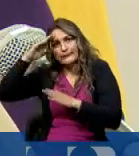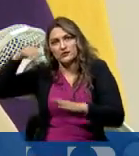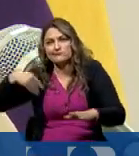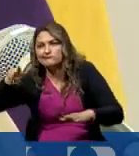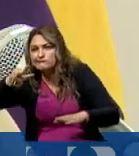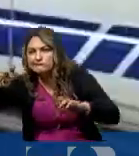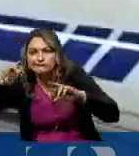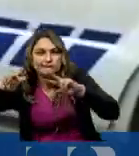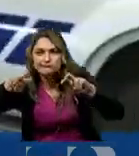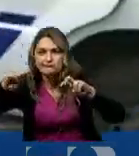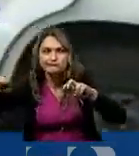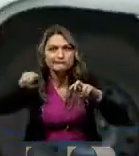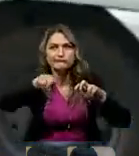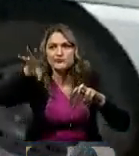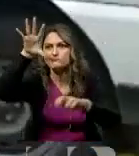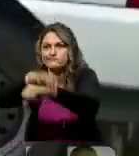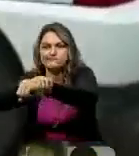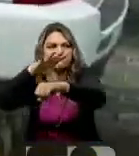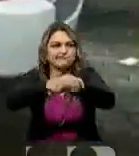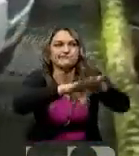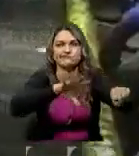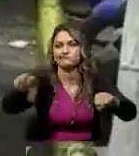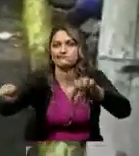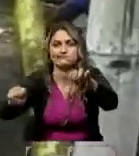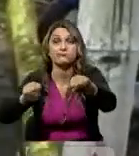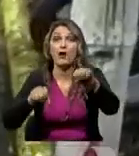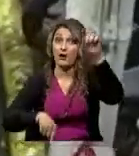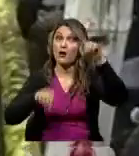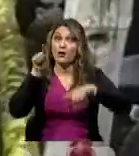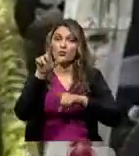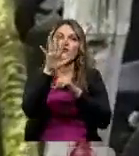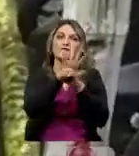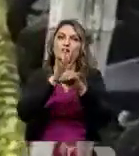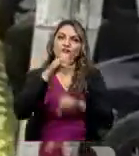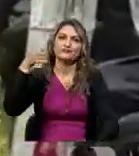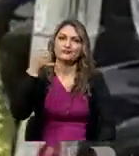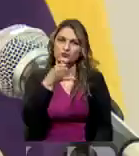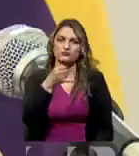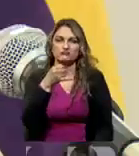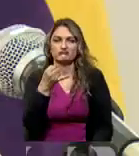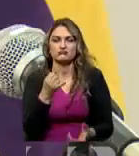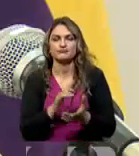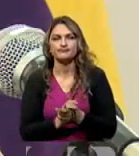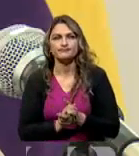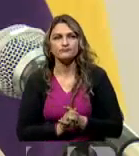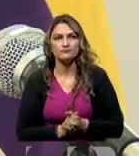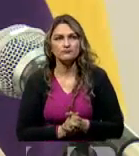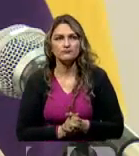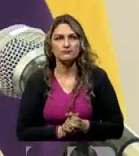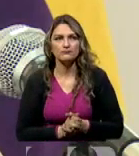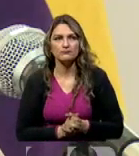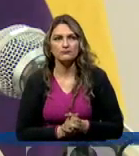tenemos la violencia sexual las provincias que presentan mayor número de incidentes son guayas y pichincha en guayaquil tuvimos